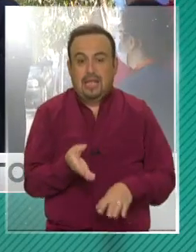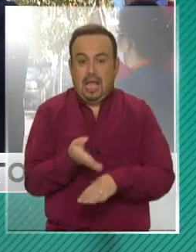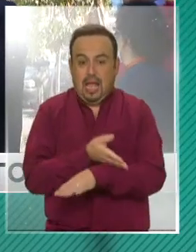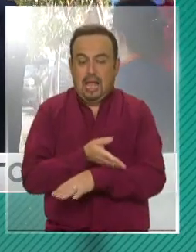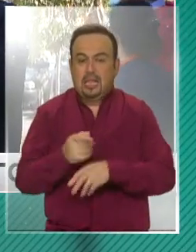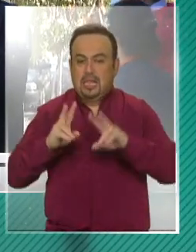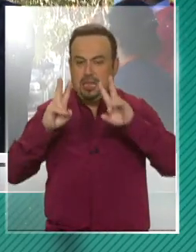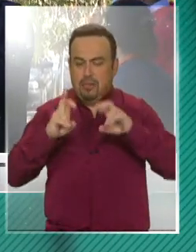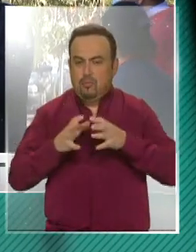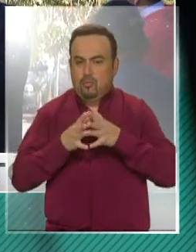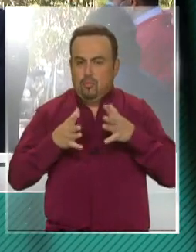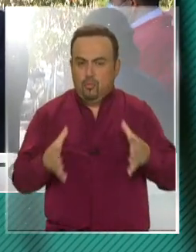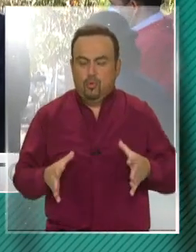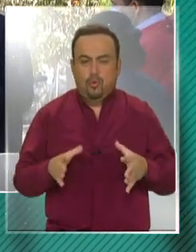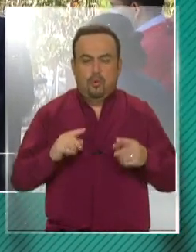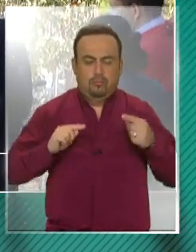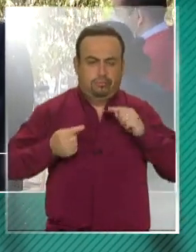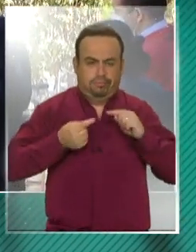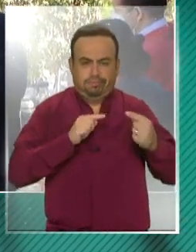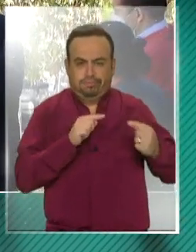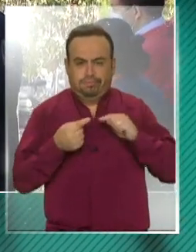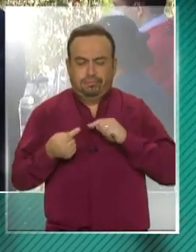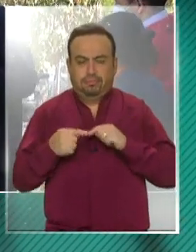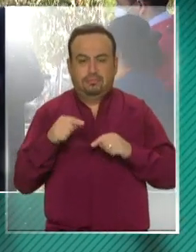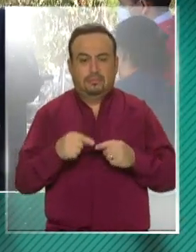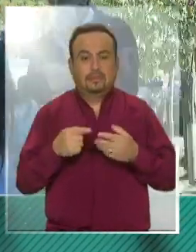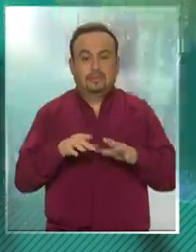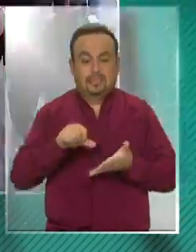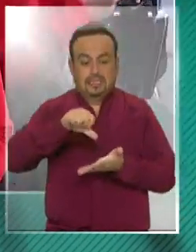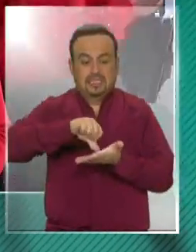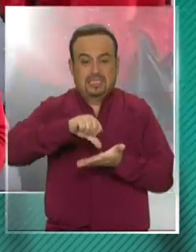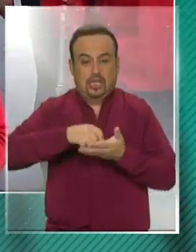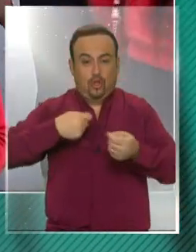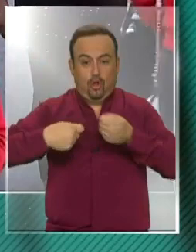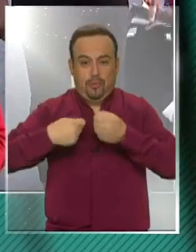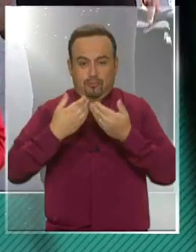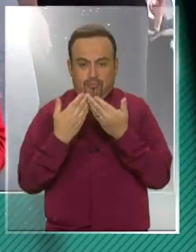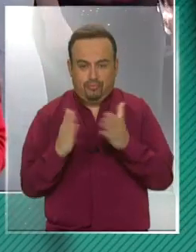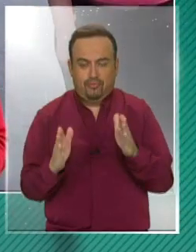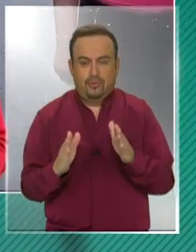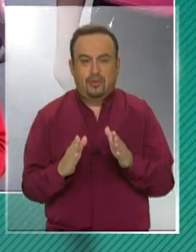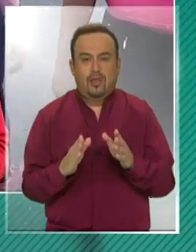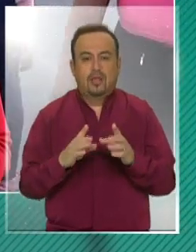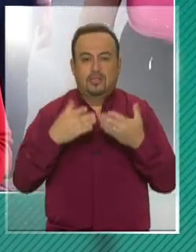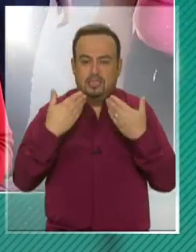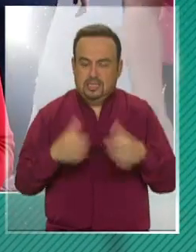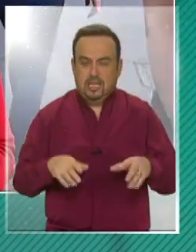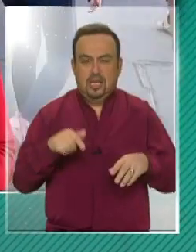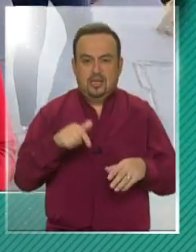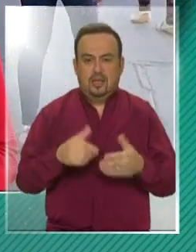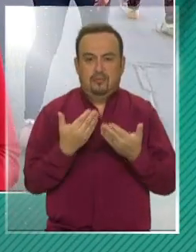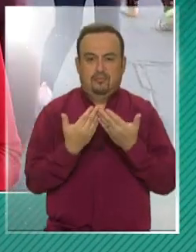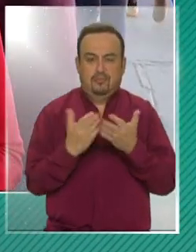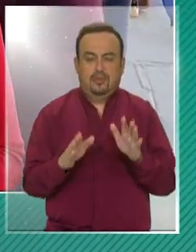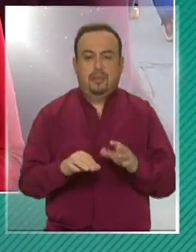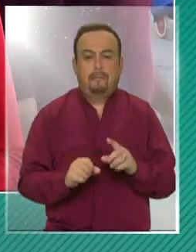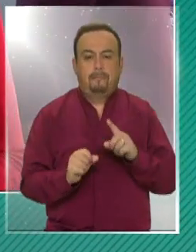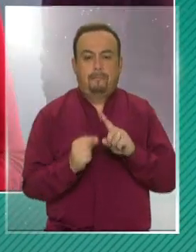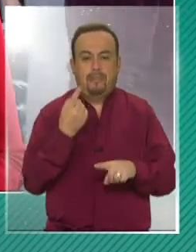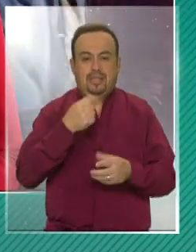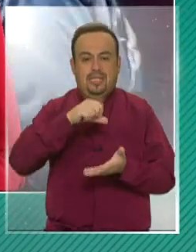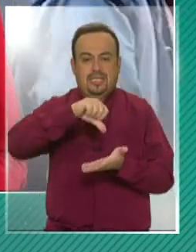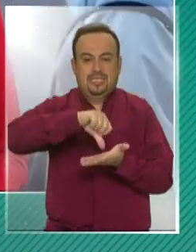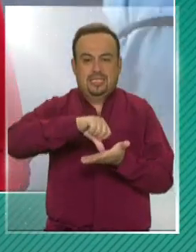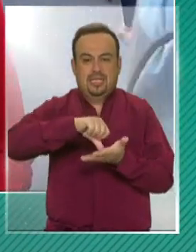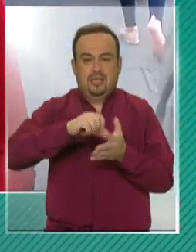a ir con un tema que ha generado bastante discusión y tiene que ver con la reapertura de centros comerciales. Y reabrió sus puertas finalmente el primer centro